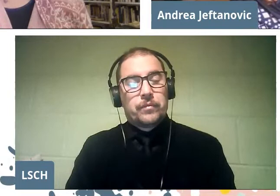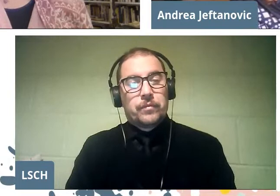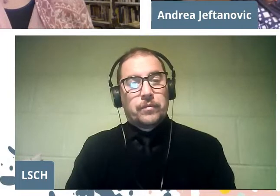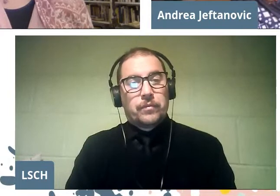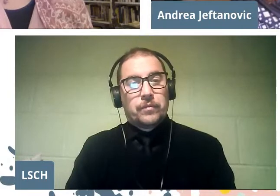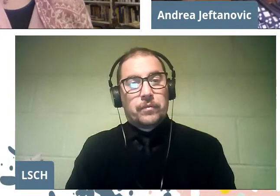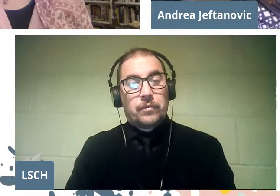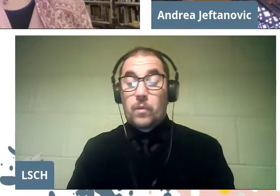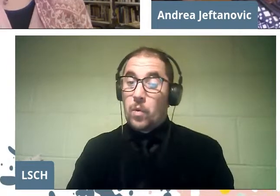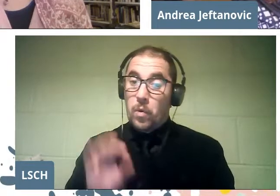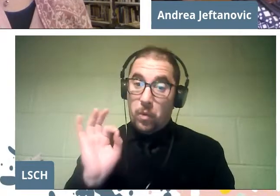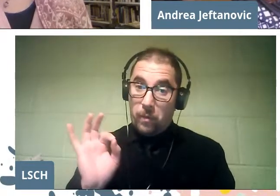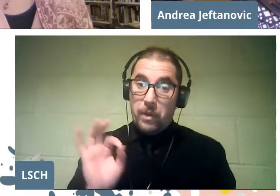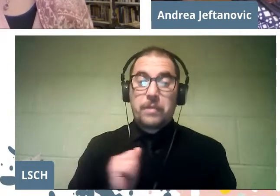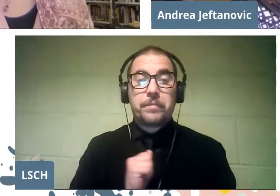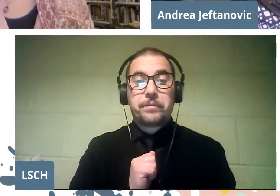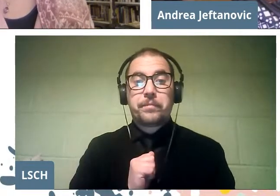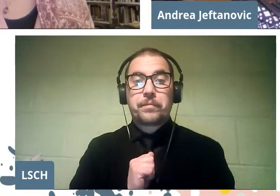Bien,